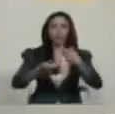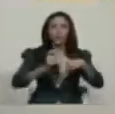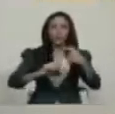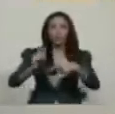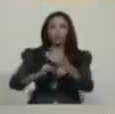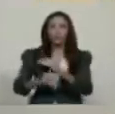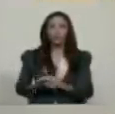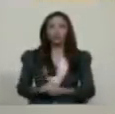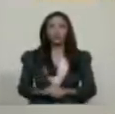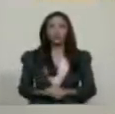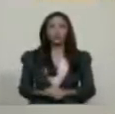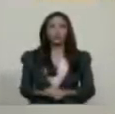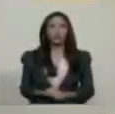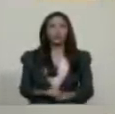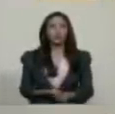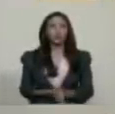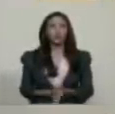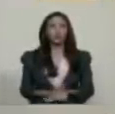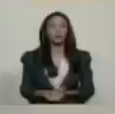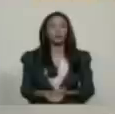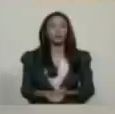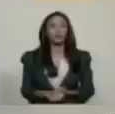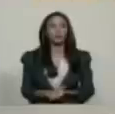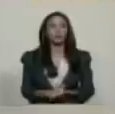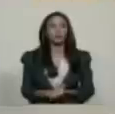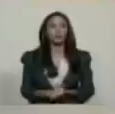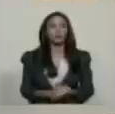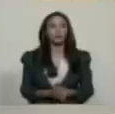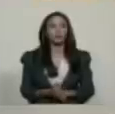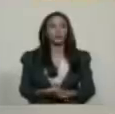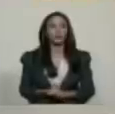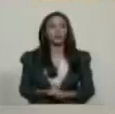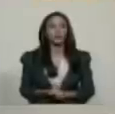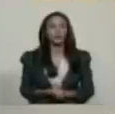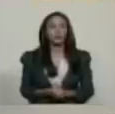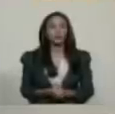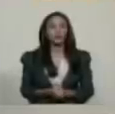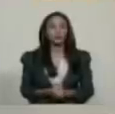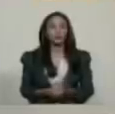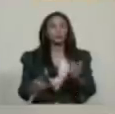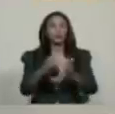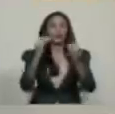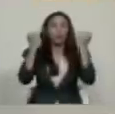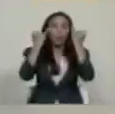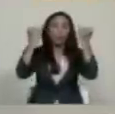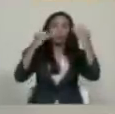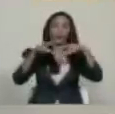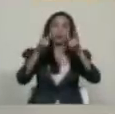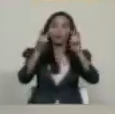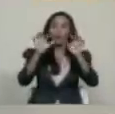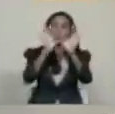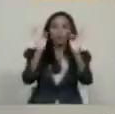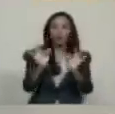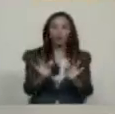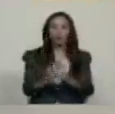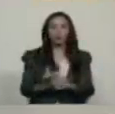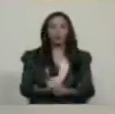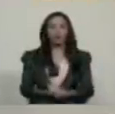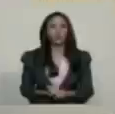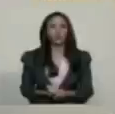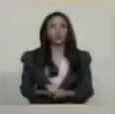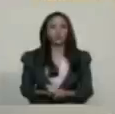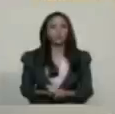país. Desmontarlo. Y se desmonta de una manera instalando los nuevos mecanismos, superando